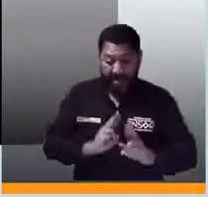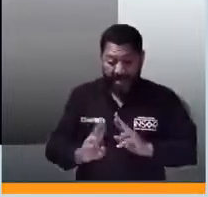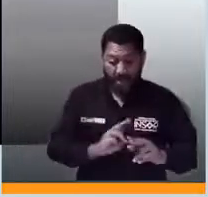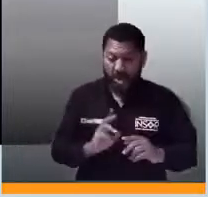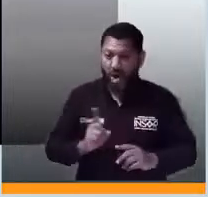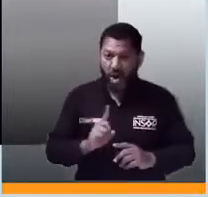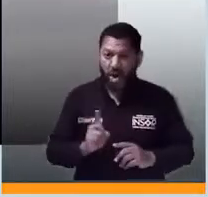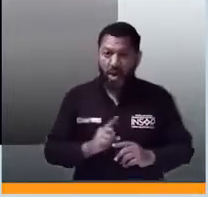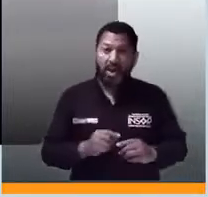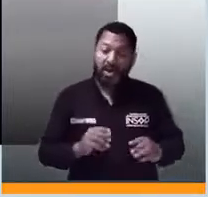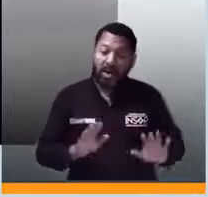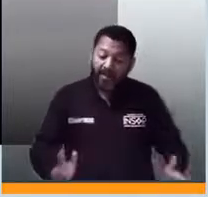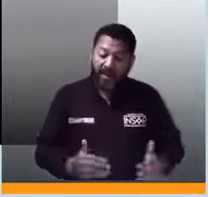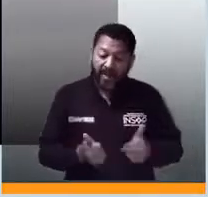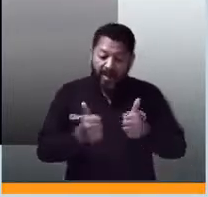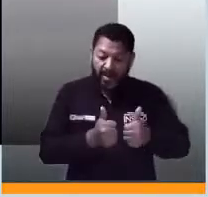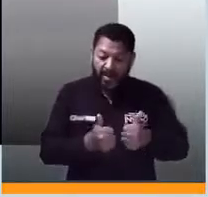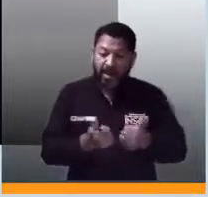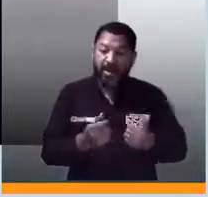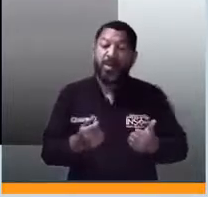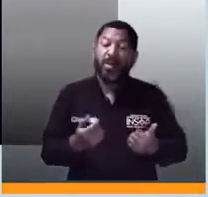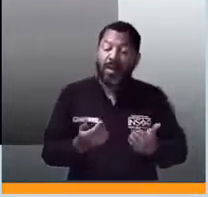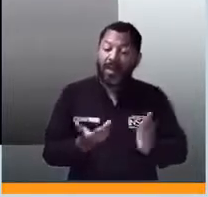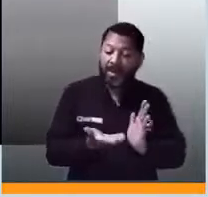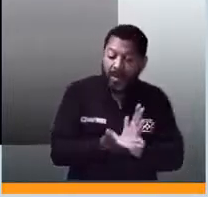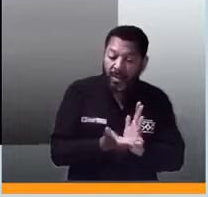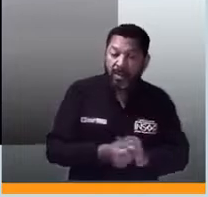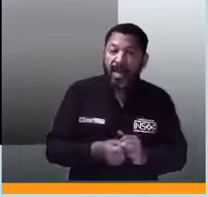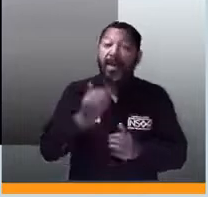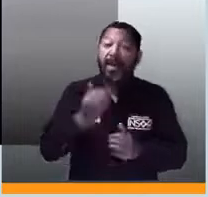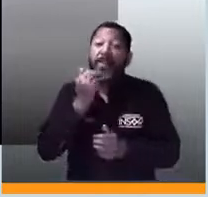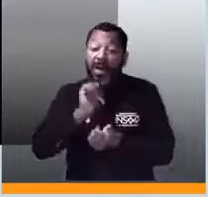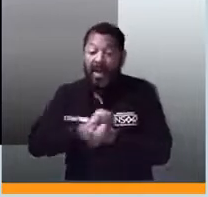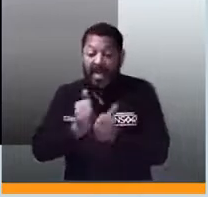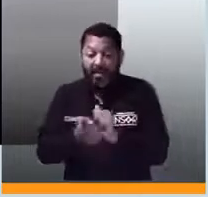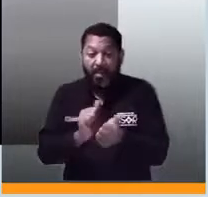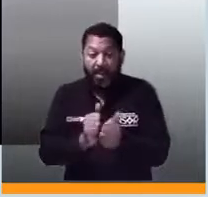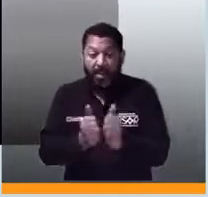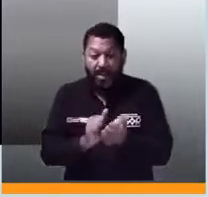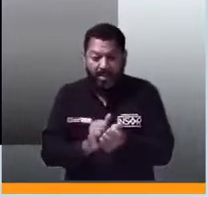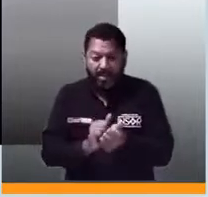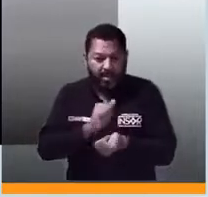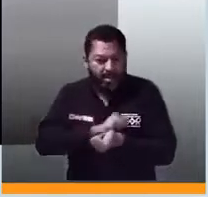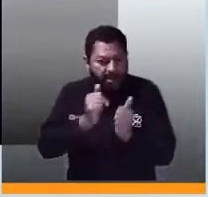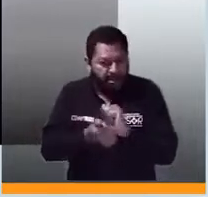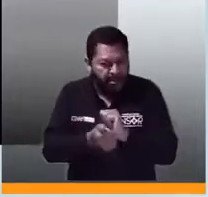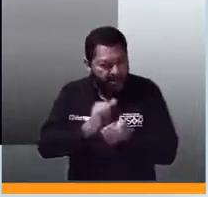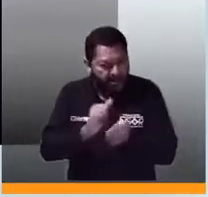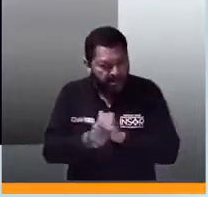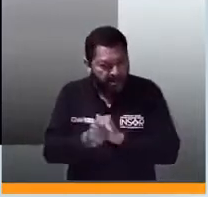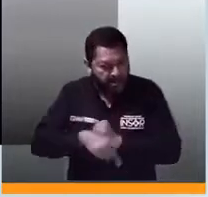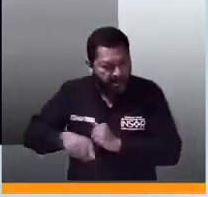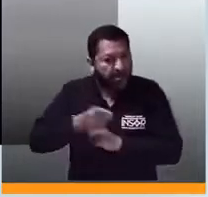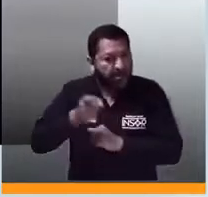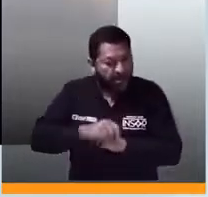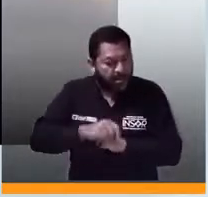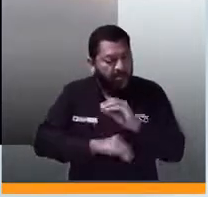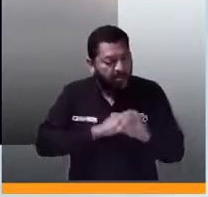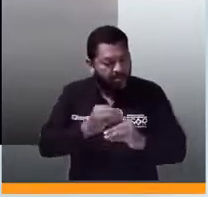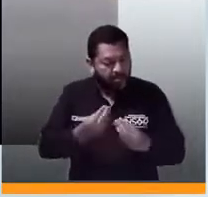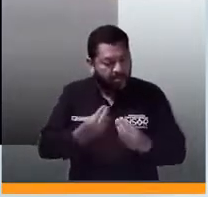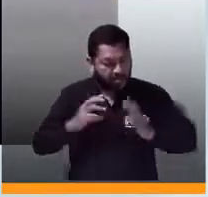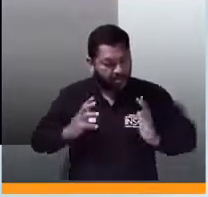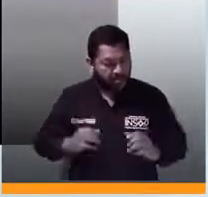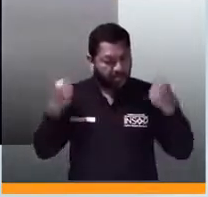bienestar universitario con el estudiante. Los deportes, por ejemplo, cómo puede seguir haciendo un acondicionamiento físico